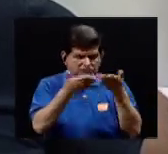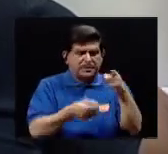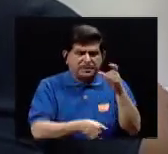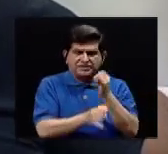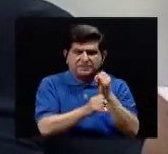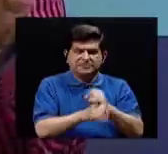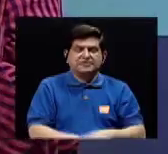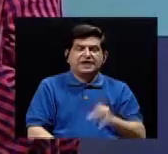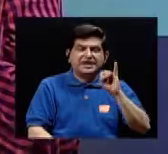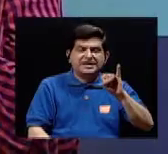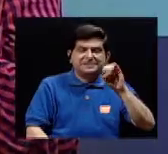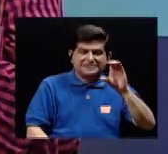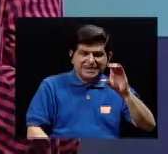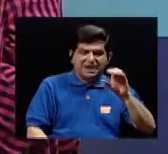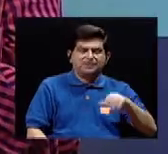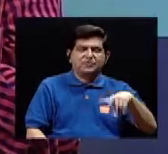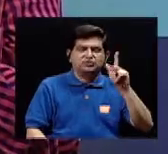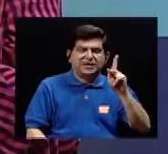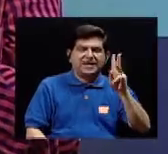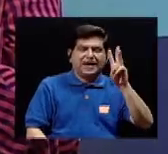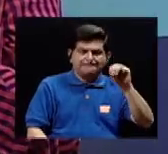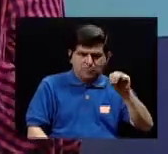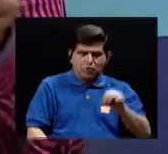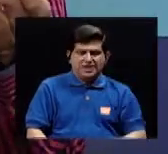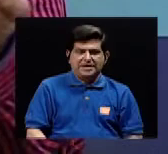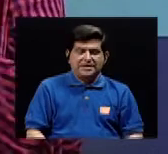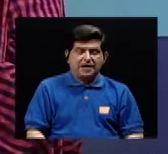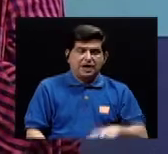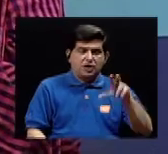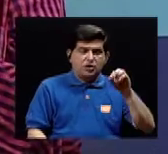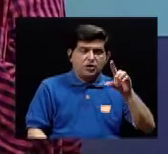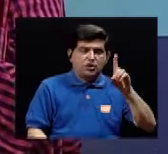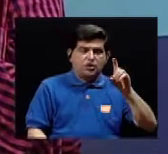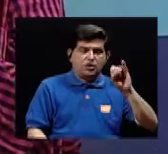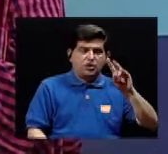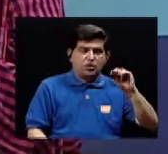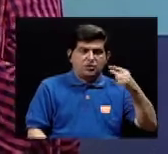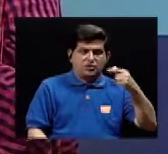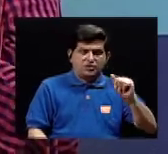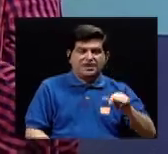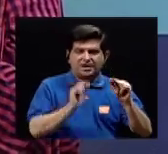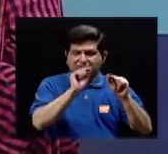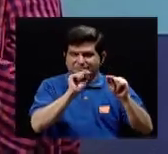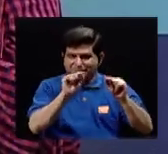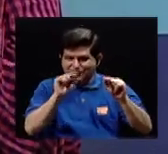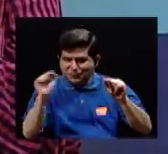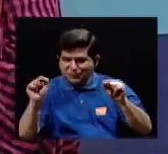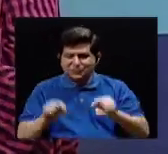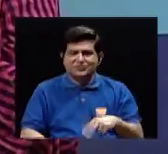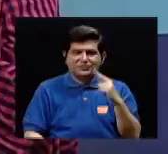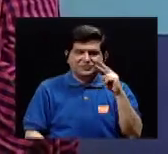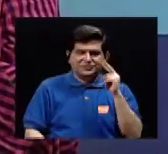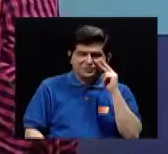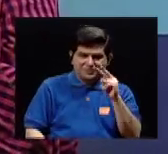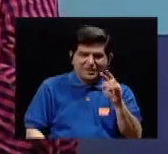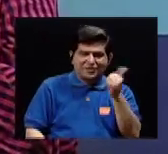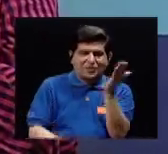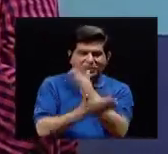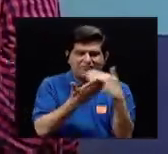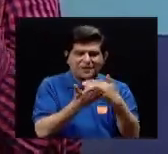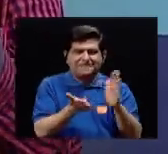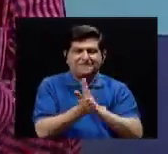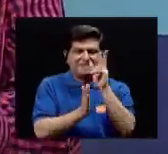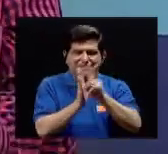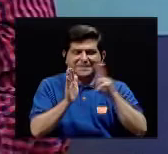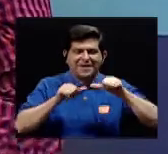INAMU. Estamos con Isis Campos y con Quique Molina, si no es Dinga, punto suspensivo. Vamos a ver otro fragmento de este